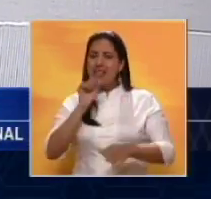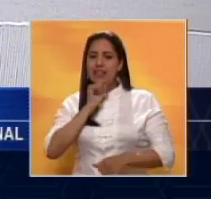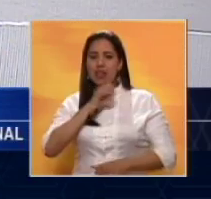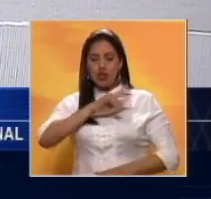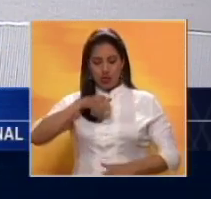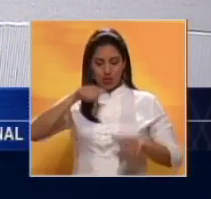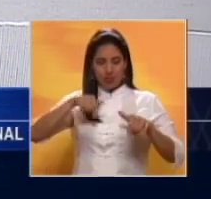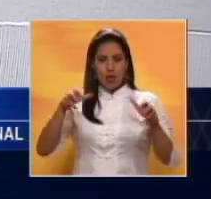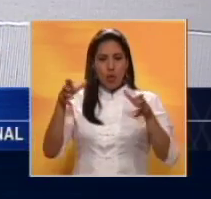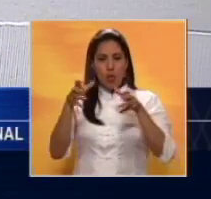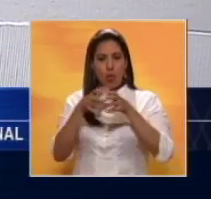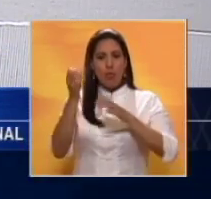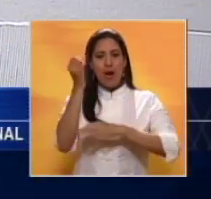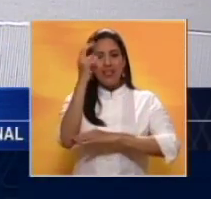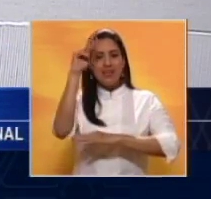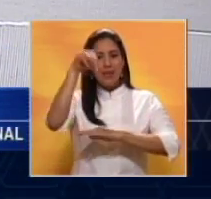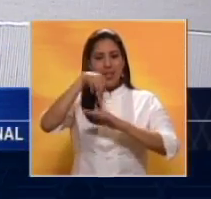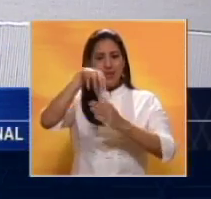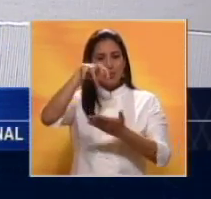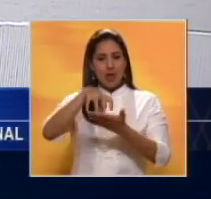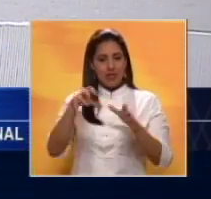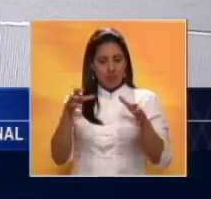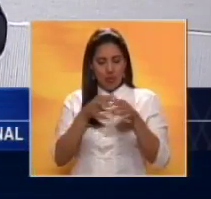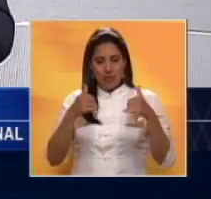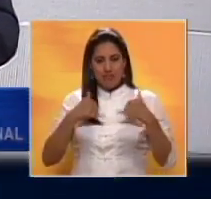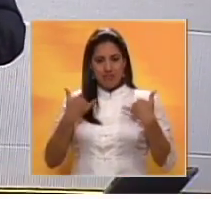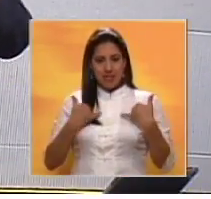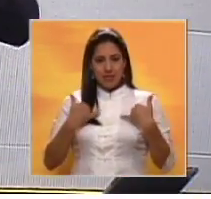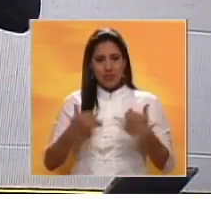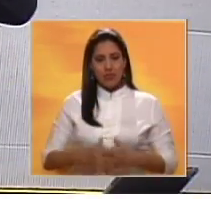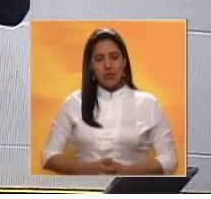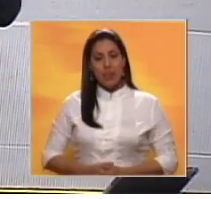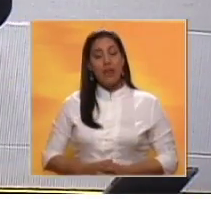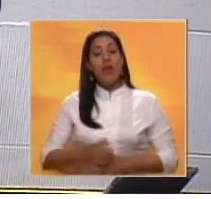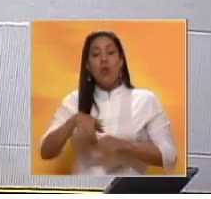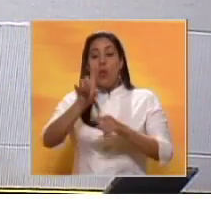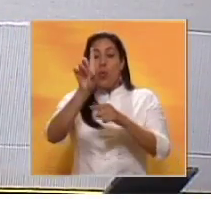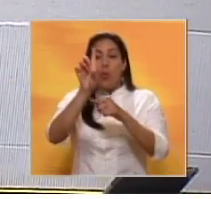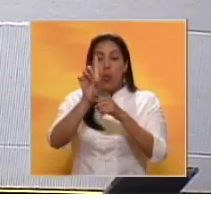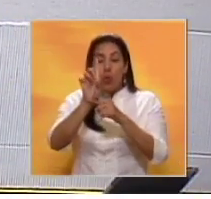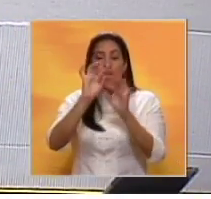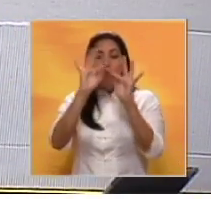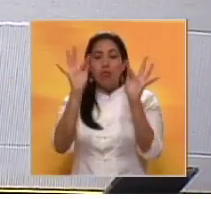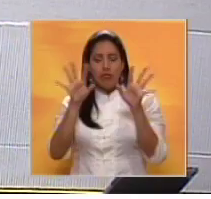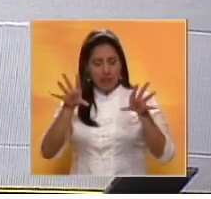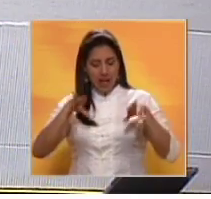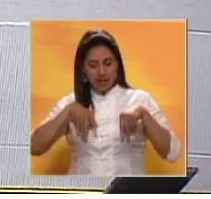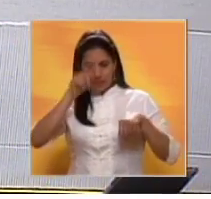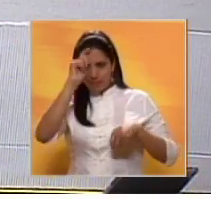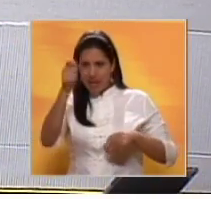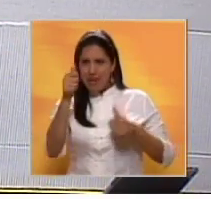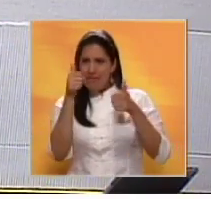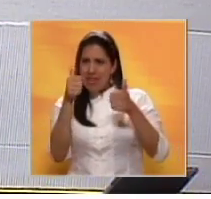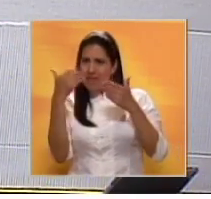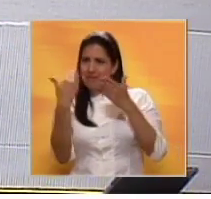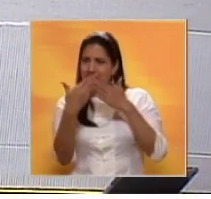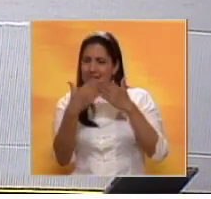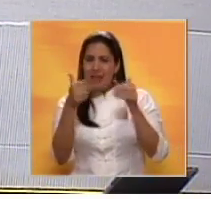es esta Asamblea Nacional. Que los únicos actos que ellos reconocen como